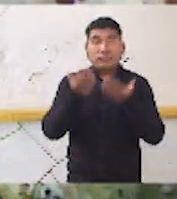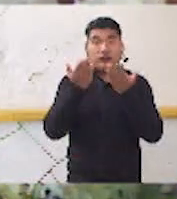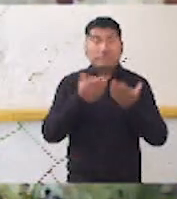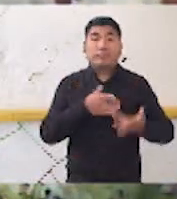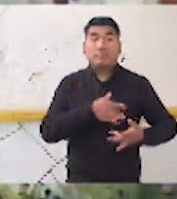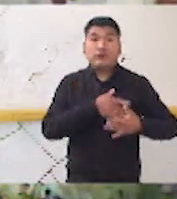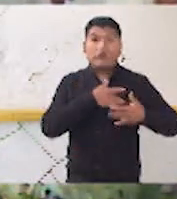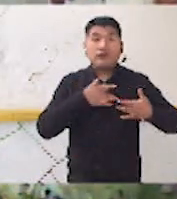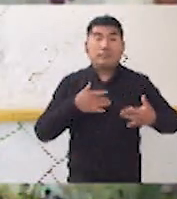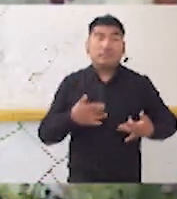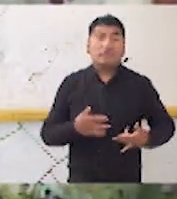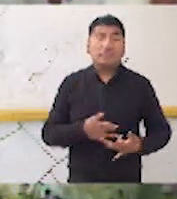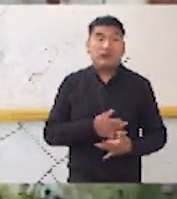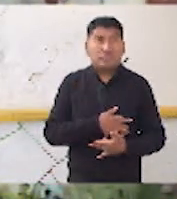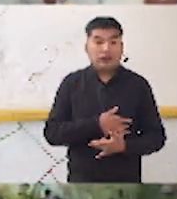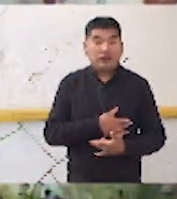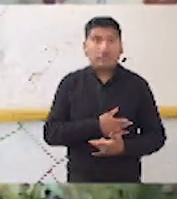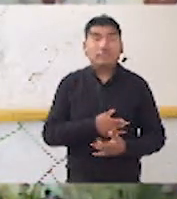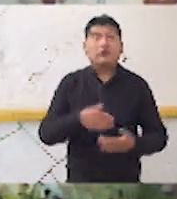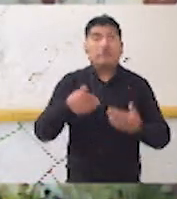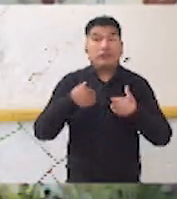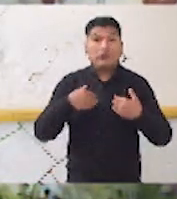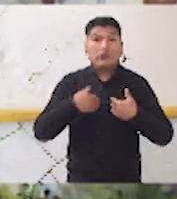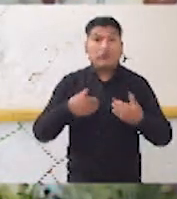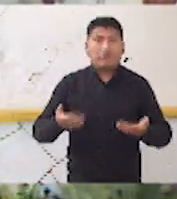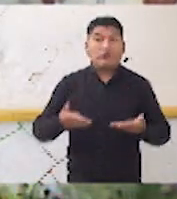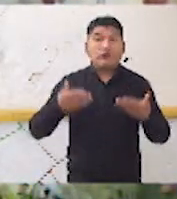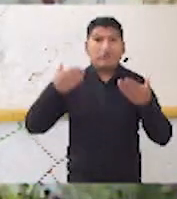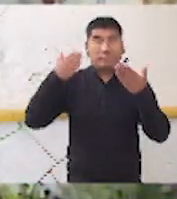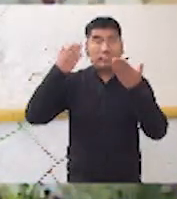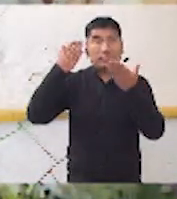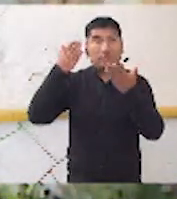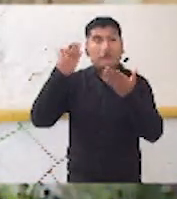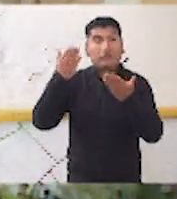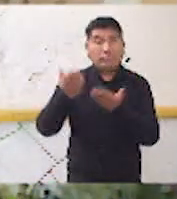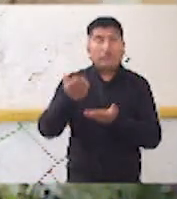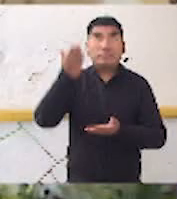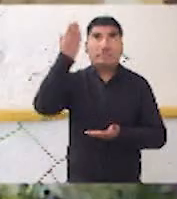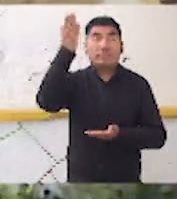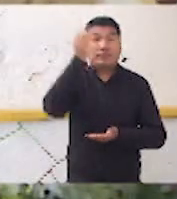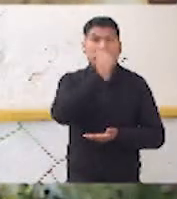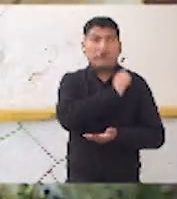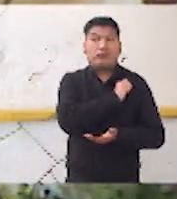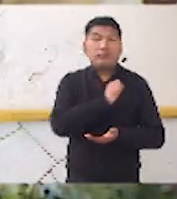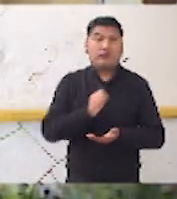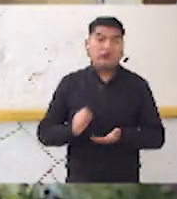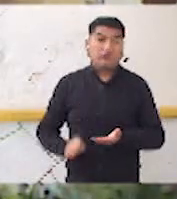Levantemos el corazón. Lo tenemos levantado hacia el